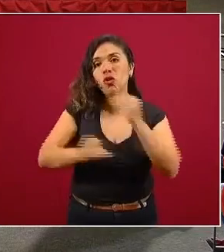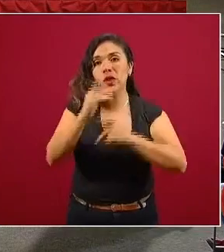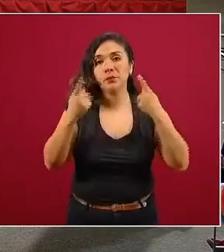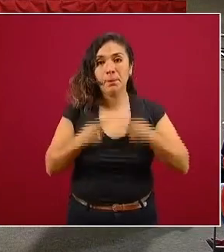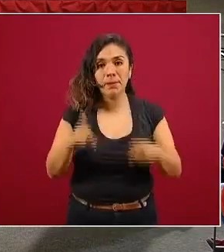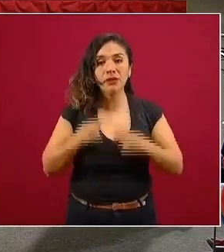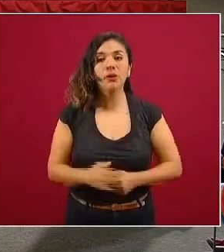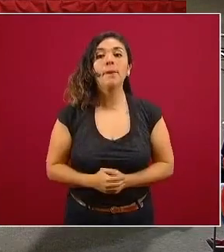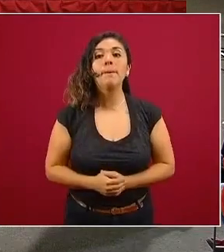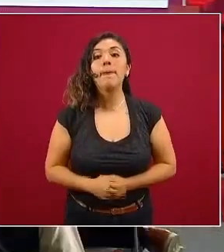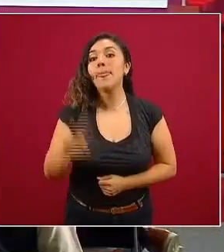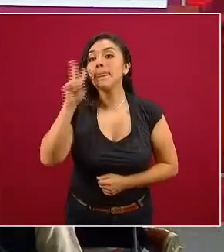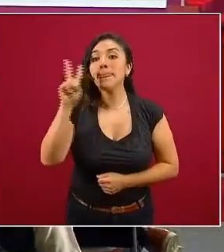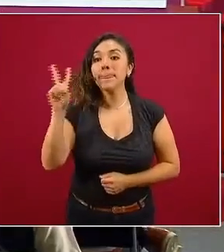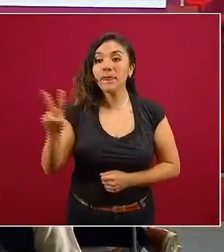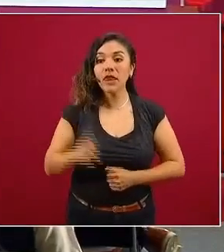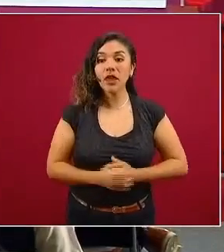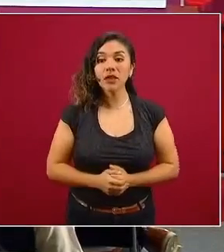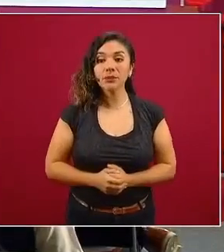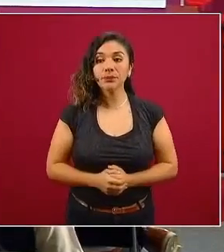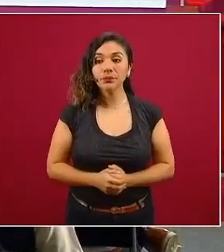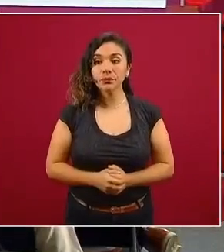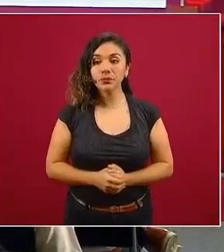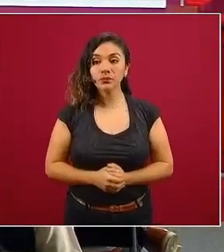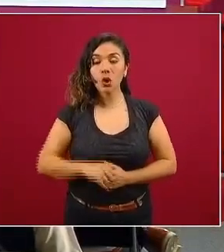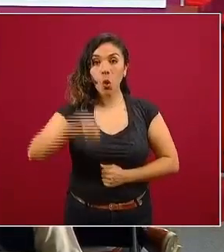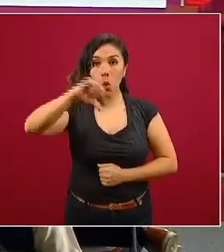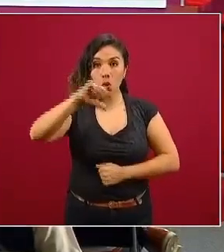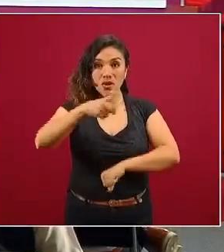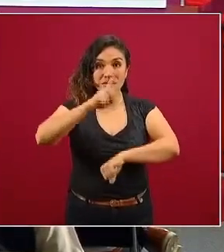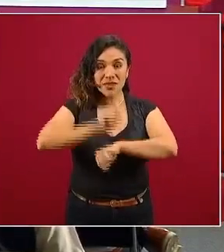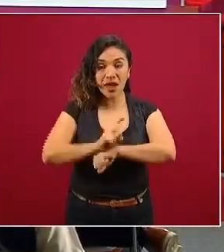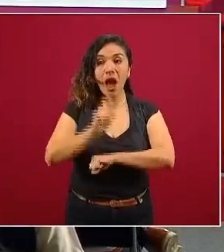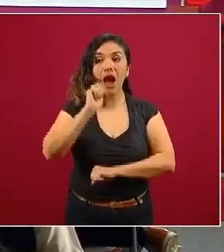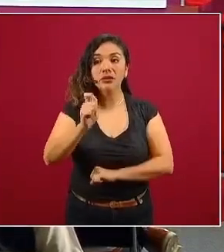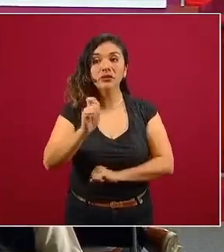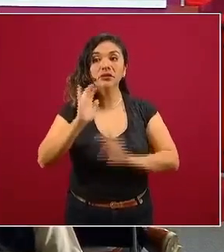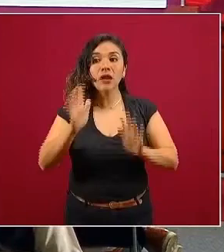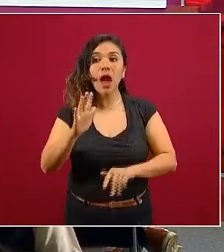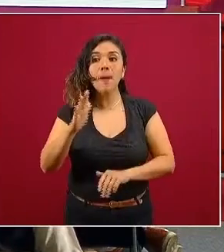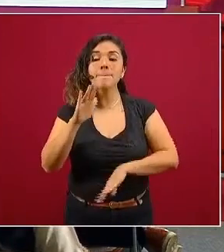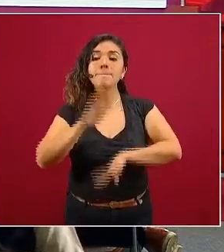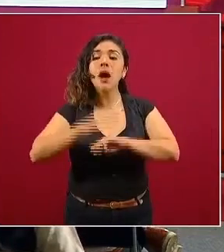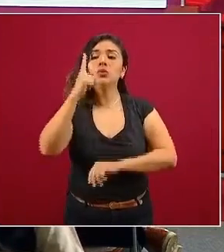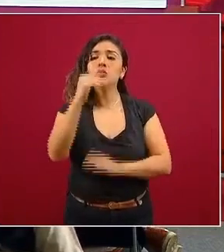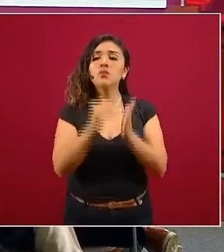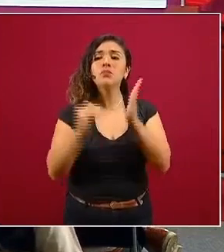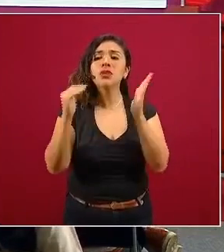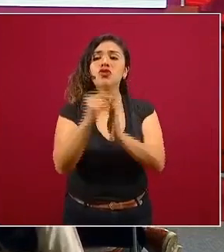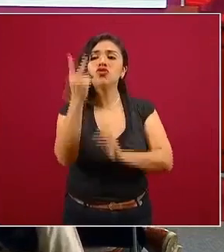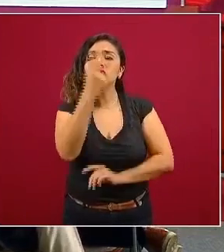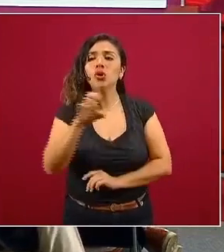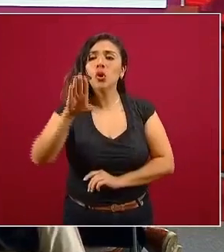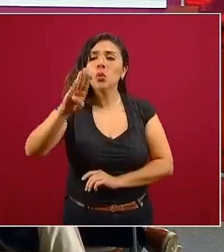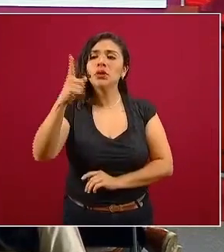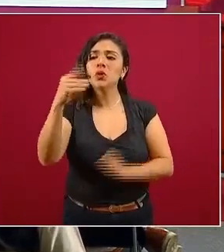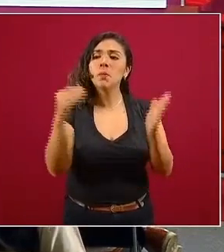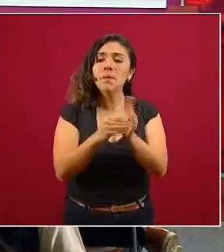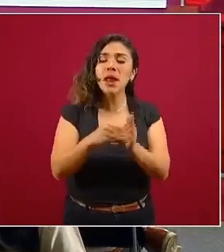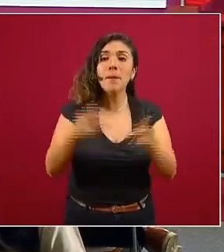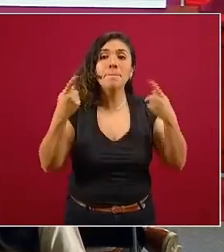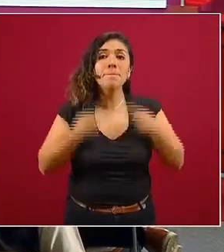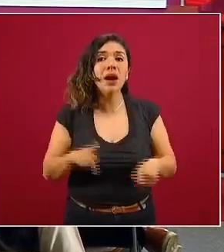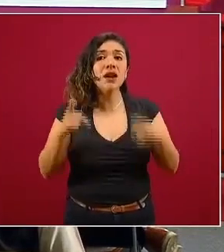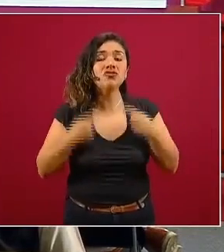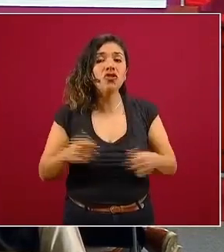población. Veamos la siguiente diapositiva. El día de hoy son ya más de 1.291.000 las personas